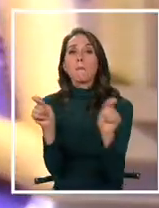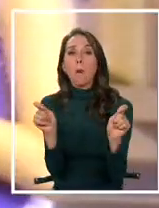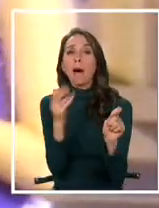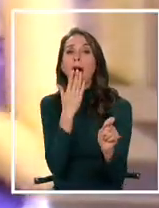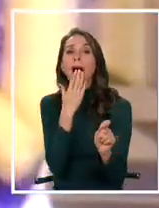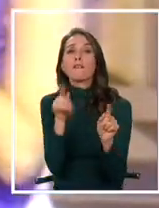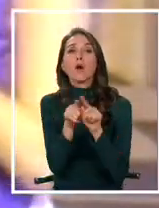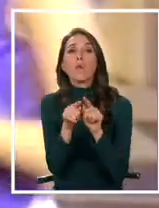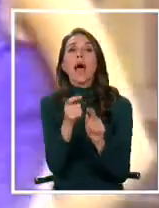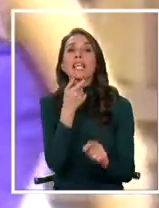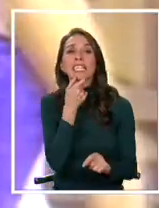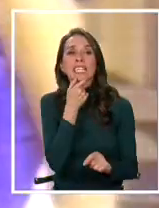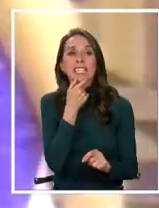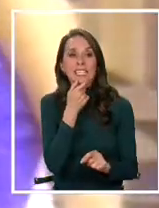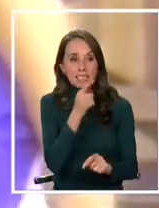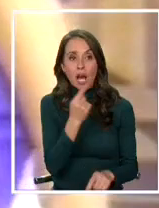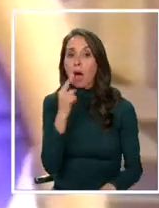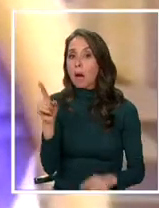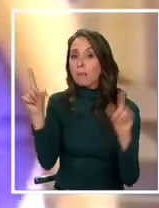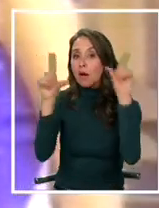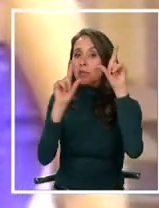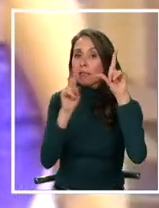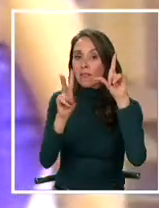inglés de sus